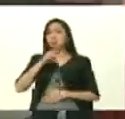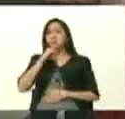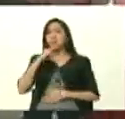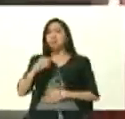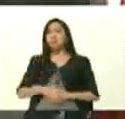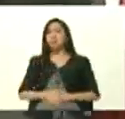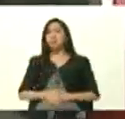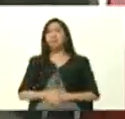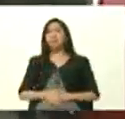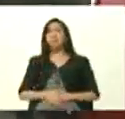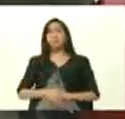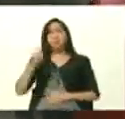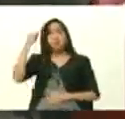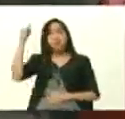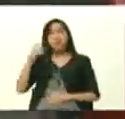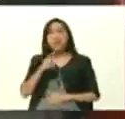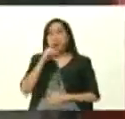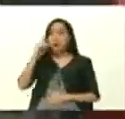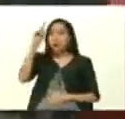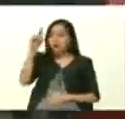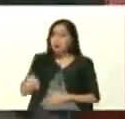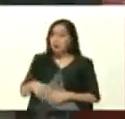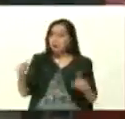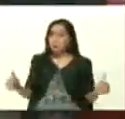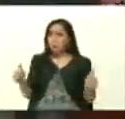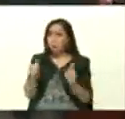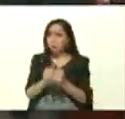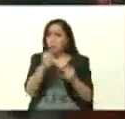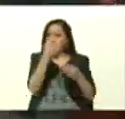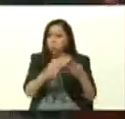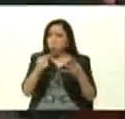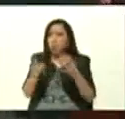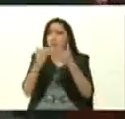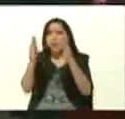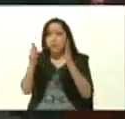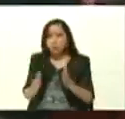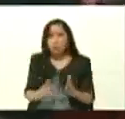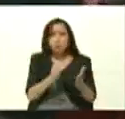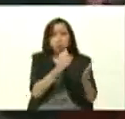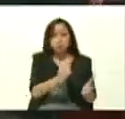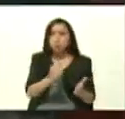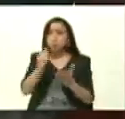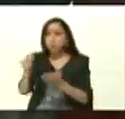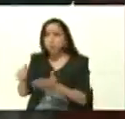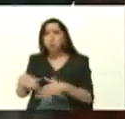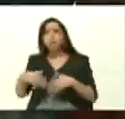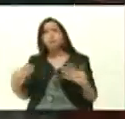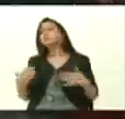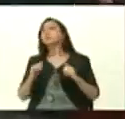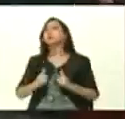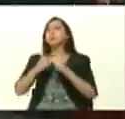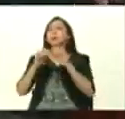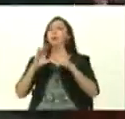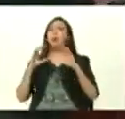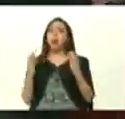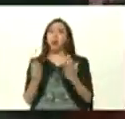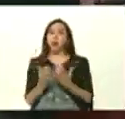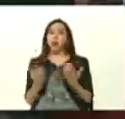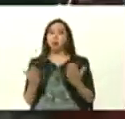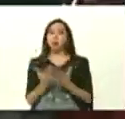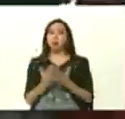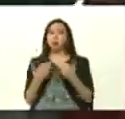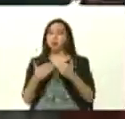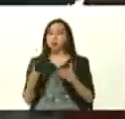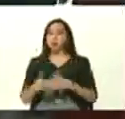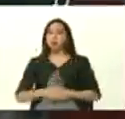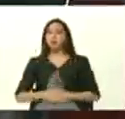presidente. Igualmente estamos acá con los útiles escolares, ya nuestros niños y niñas comenzaron clases y estamos aquí,